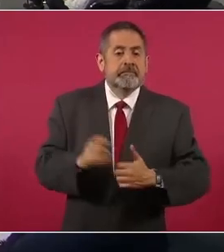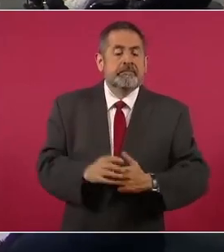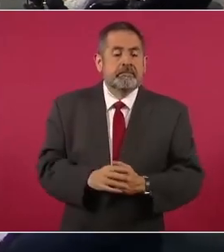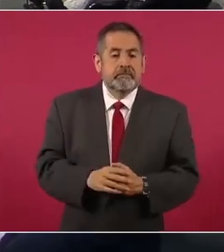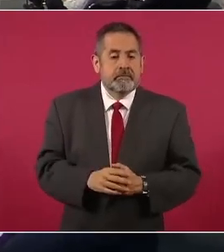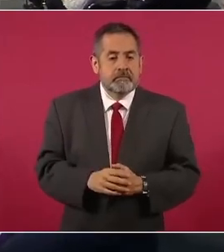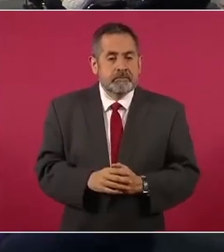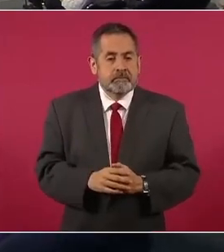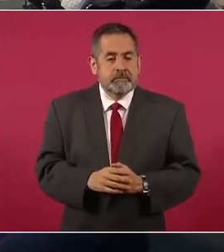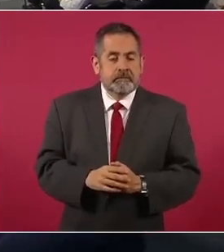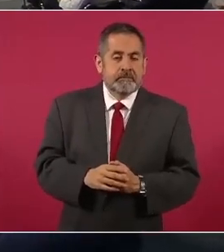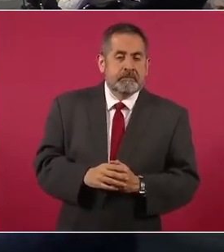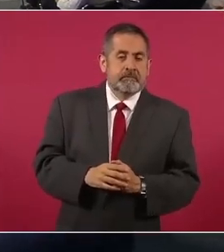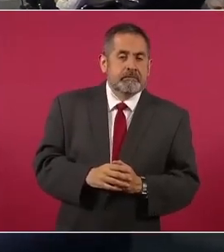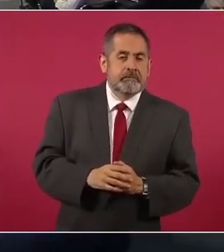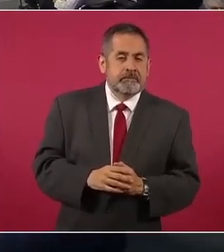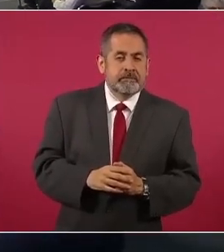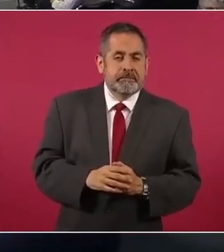se tenga